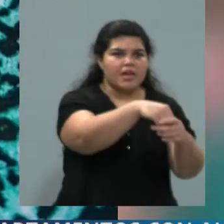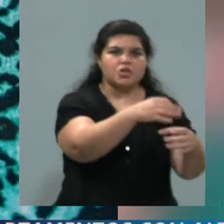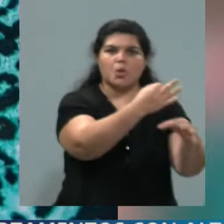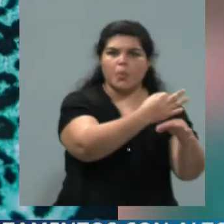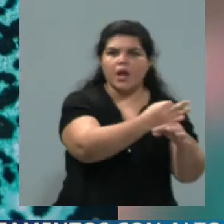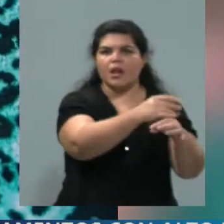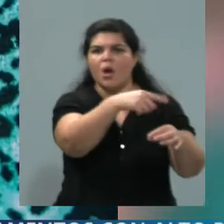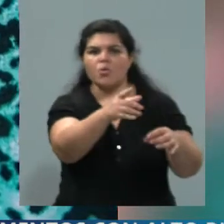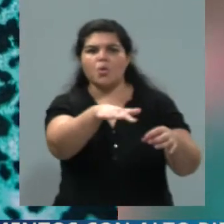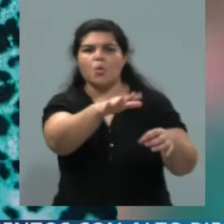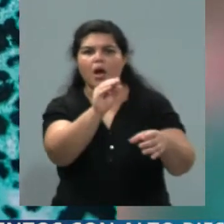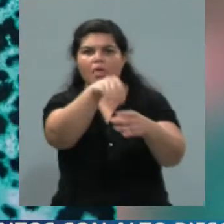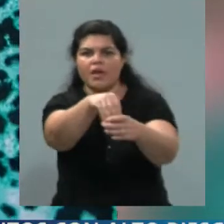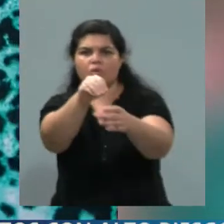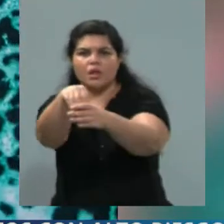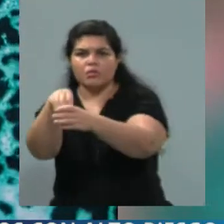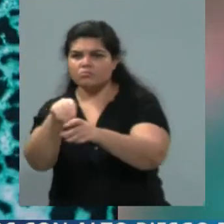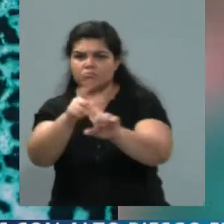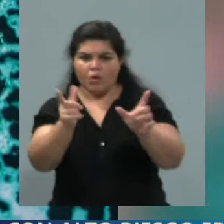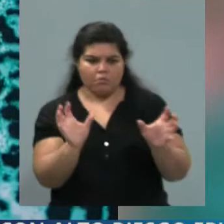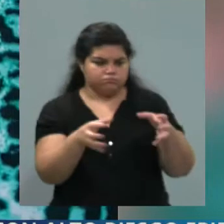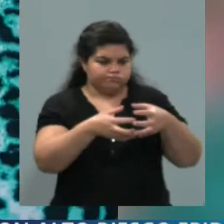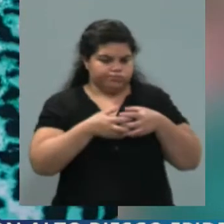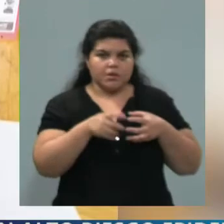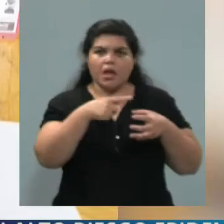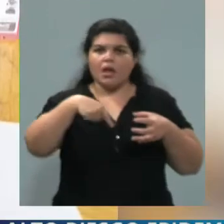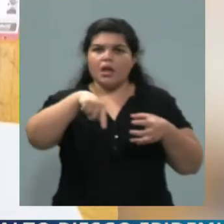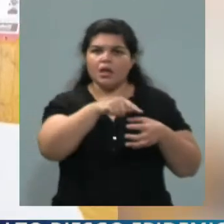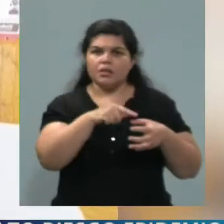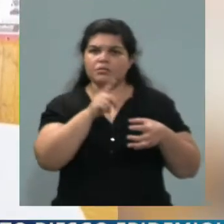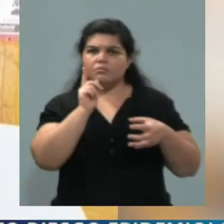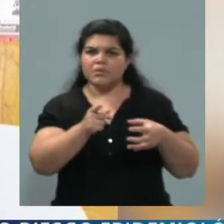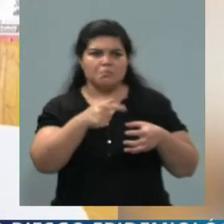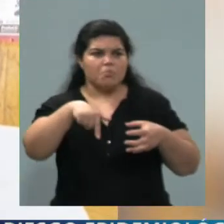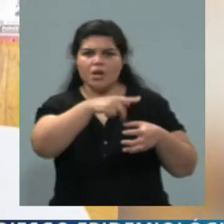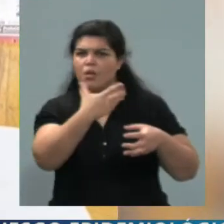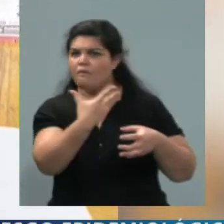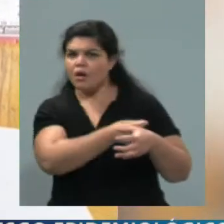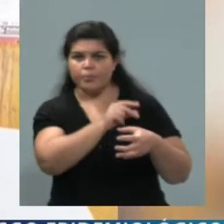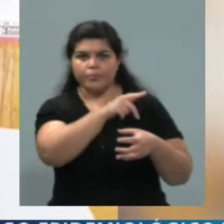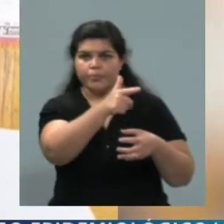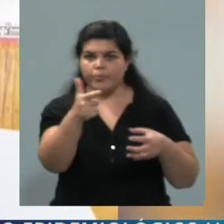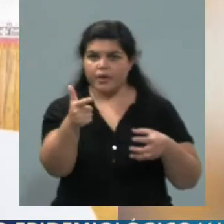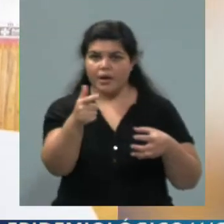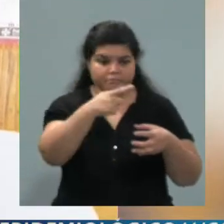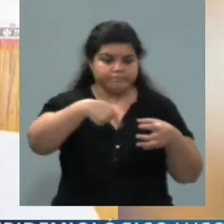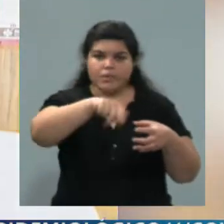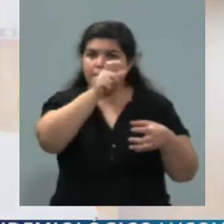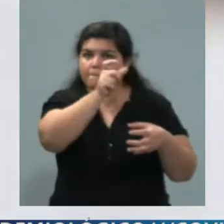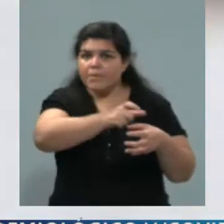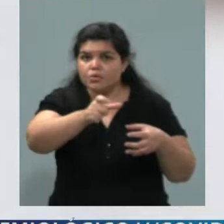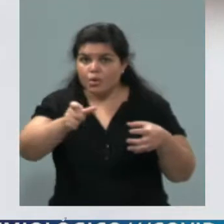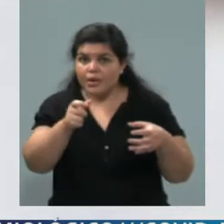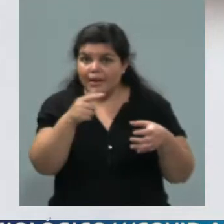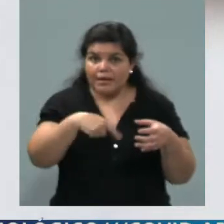esquema vacunatorio, Claro. y han quedado en sedes que nadie está viendo, y que son personas que están